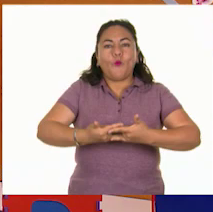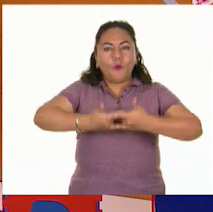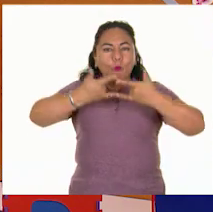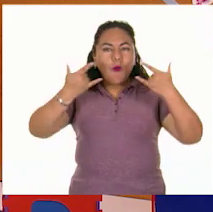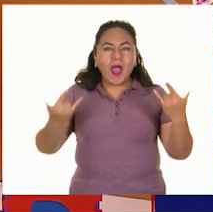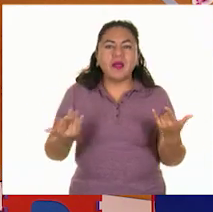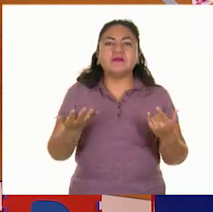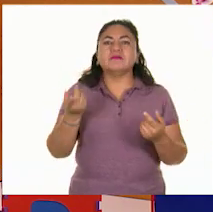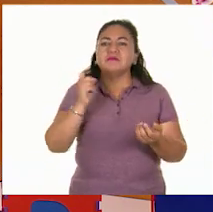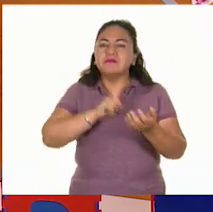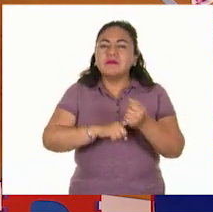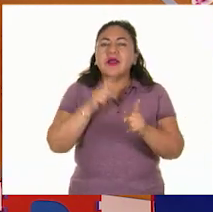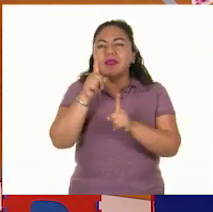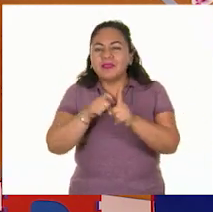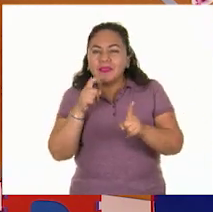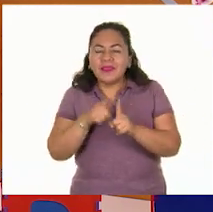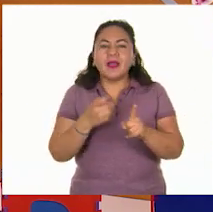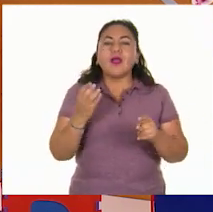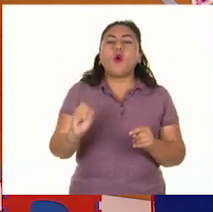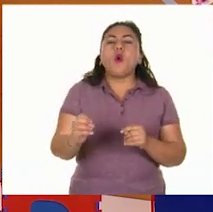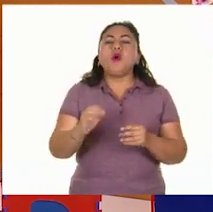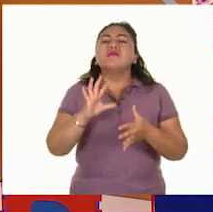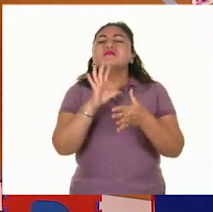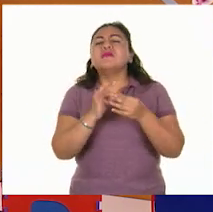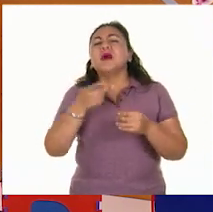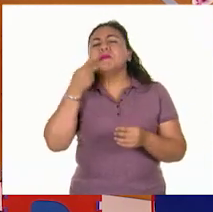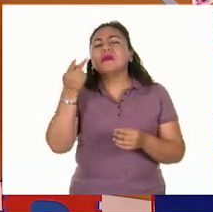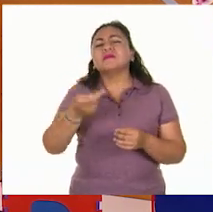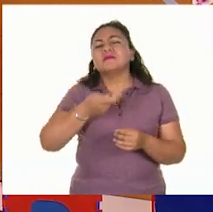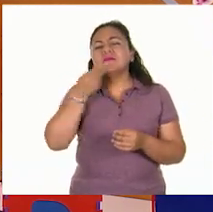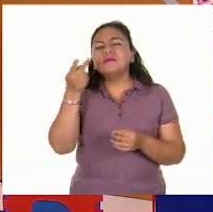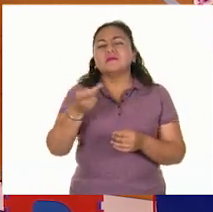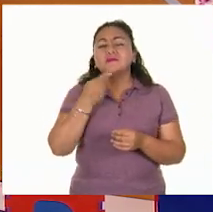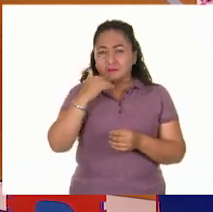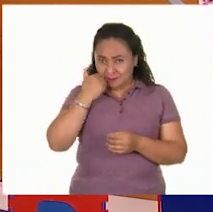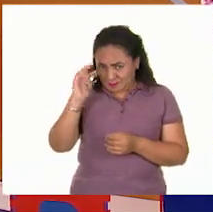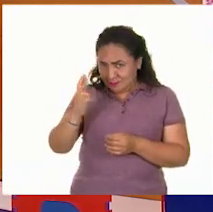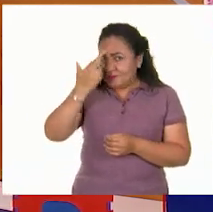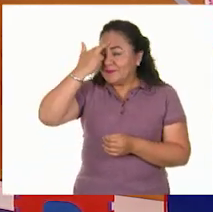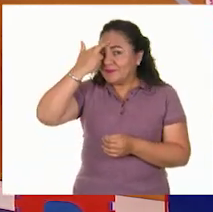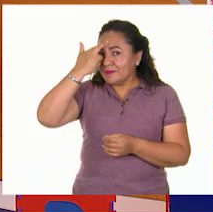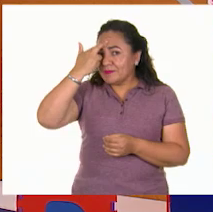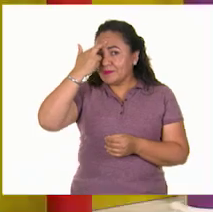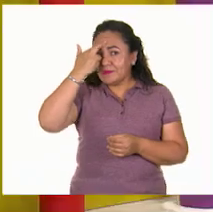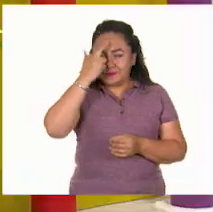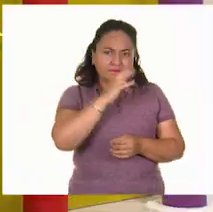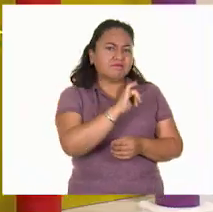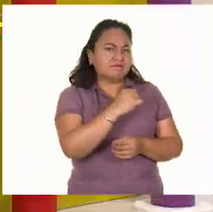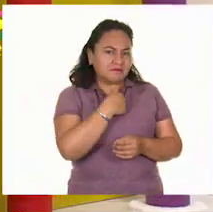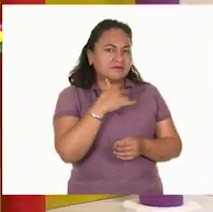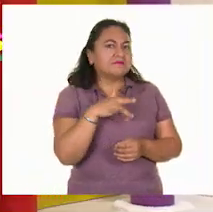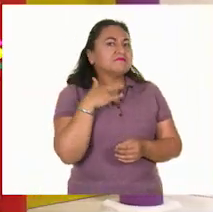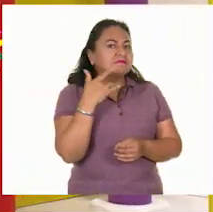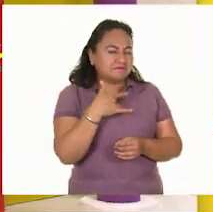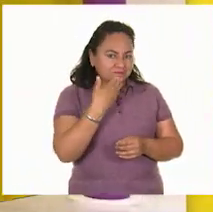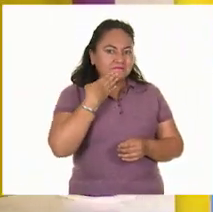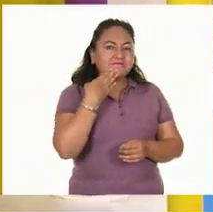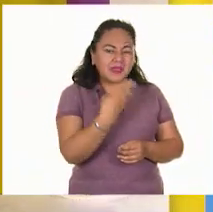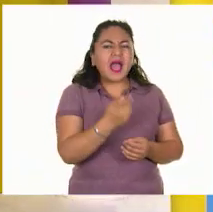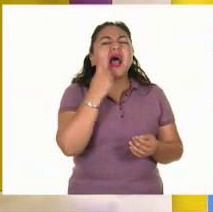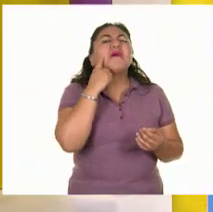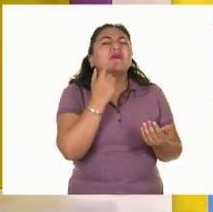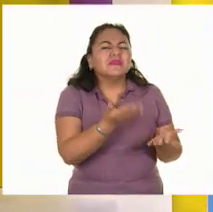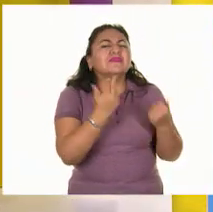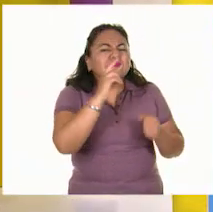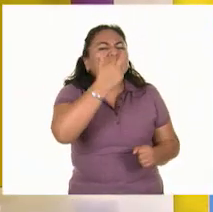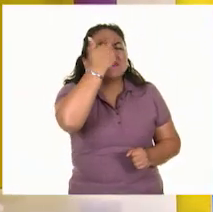las historias, las narraciones orales. ¿Quieres que recordemos algo de eso? Eso me parece muy bien. A ver, ¿qué